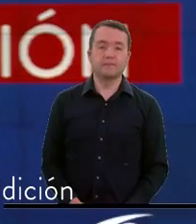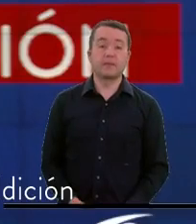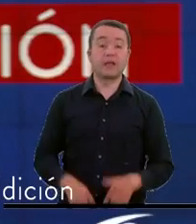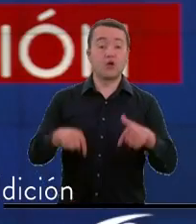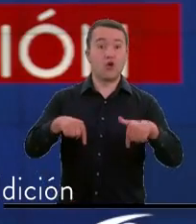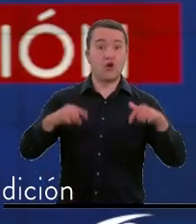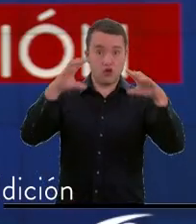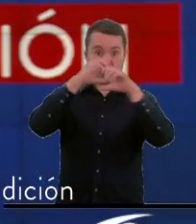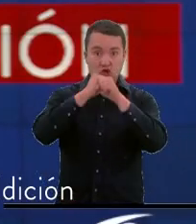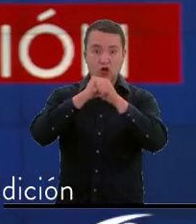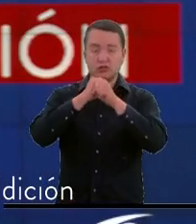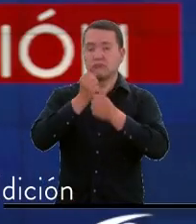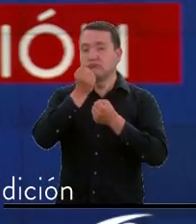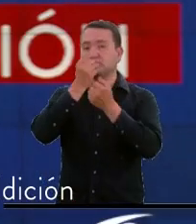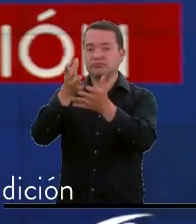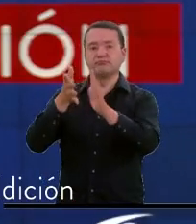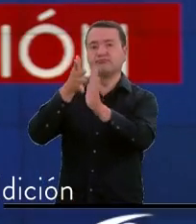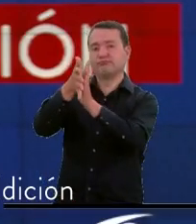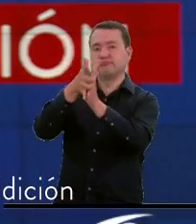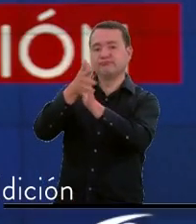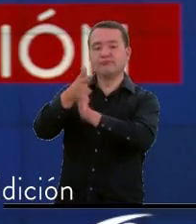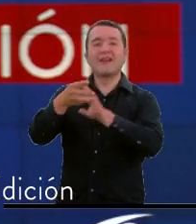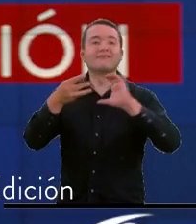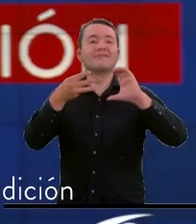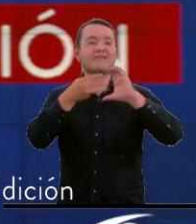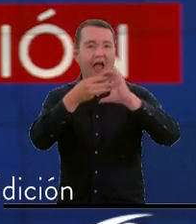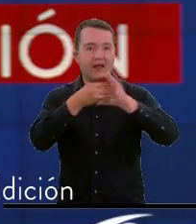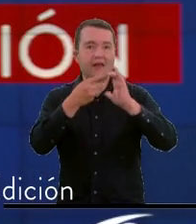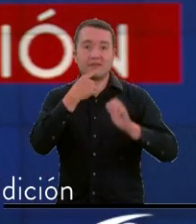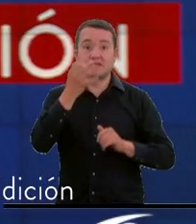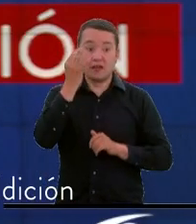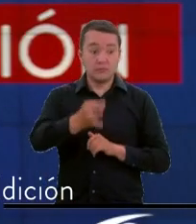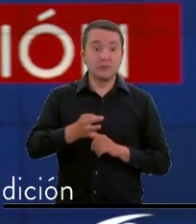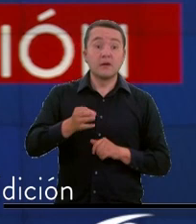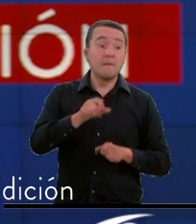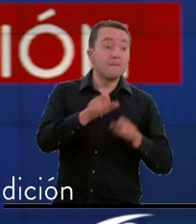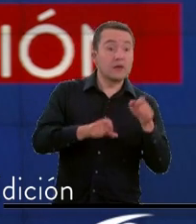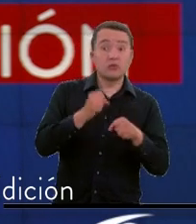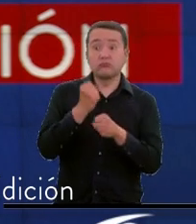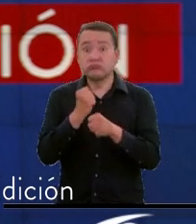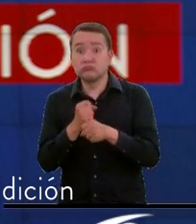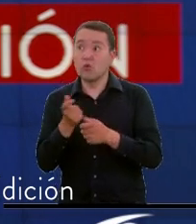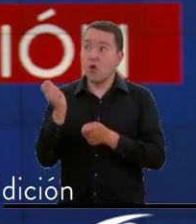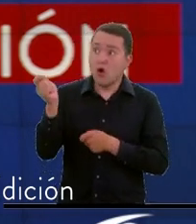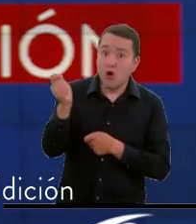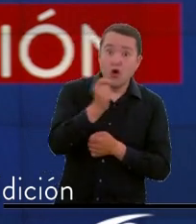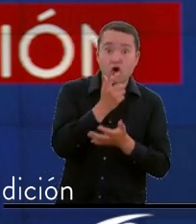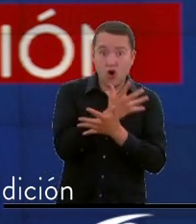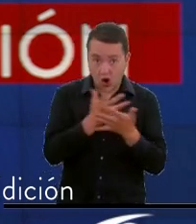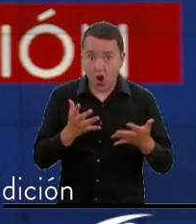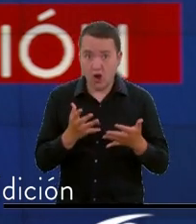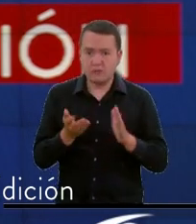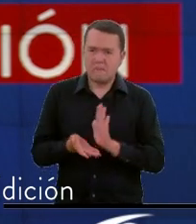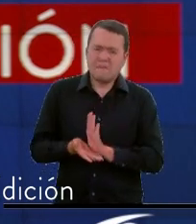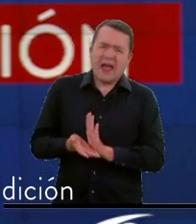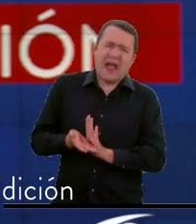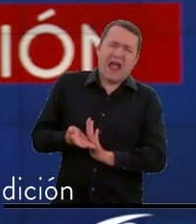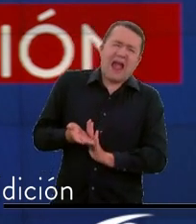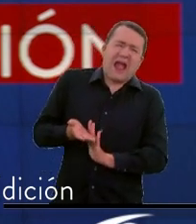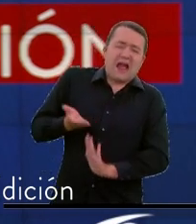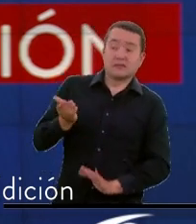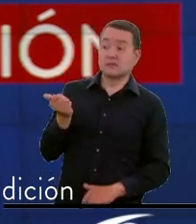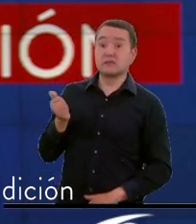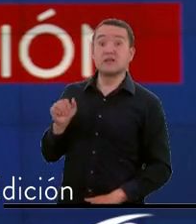Esta noche el DANE reveló que el dato de costo de vida para el mes de junio es el más alto en los últimos 18 años, puntualmente para este